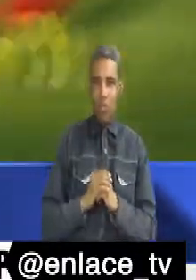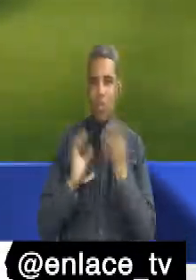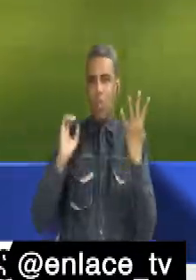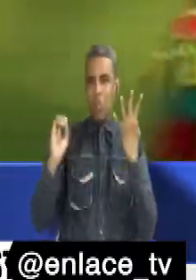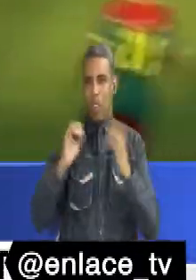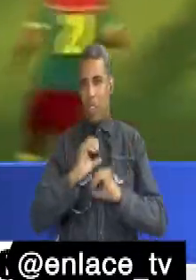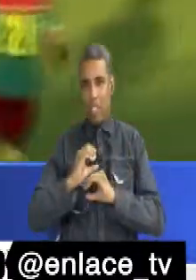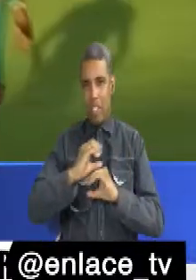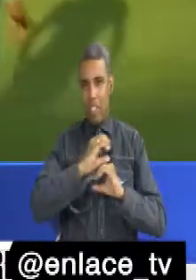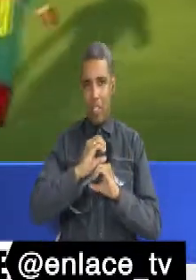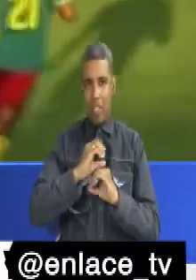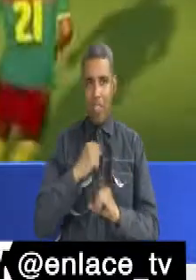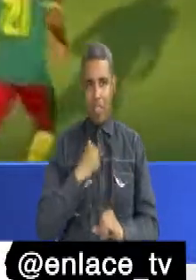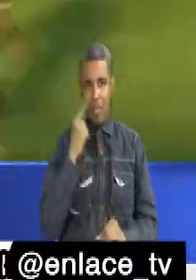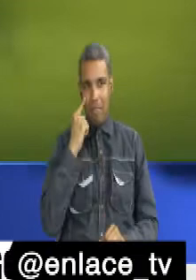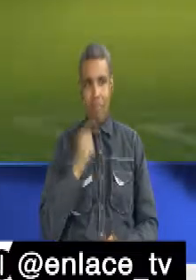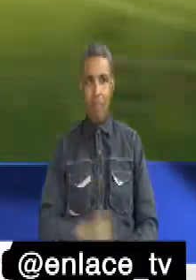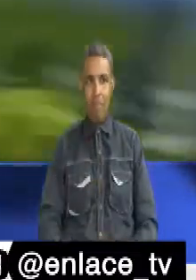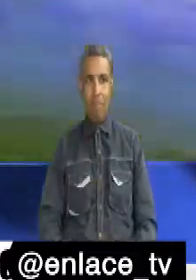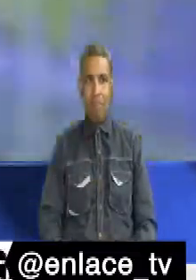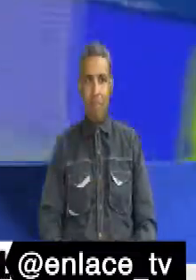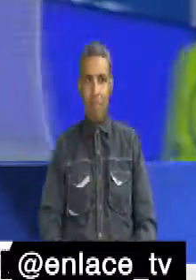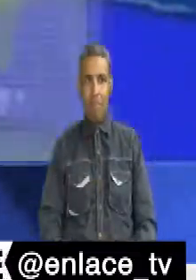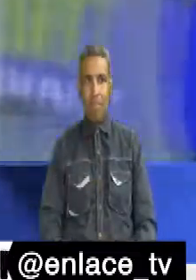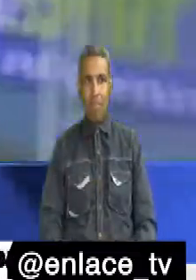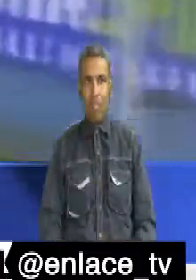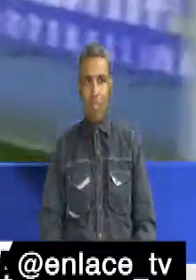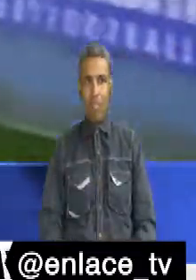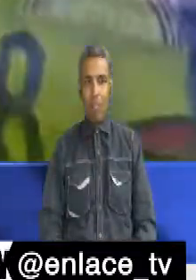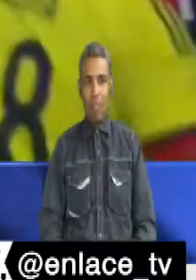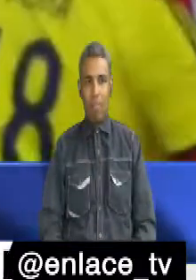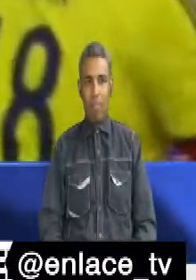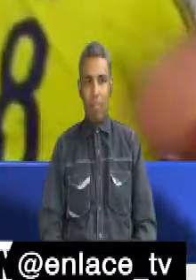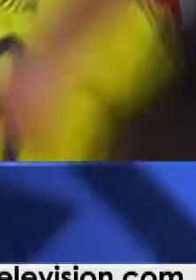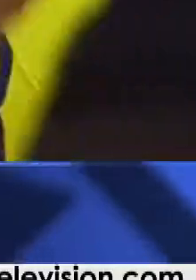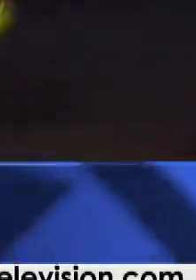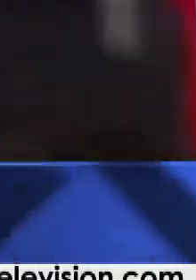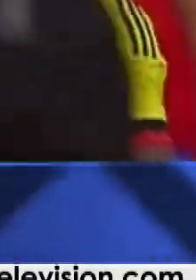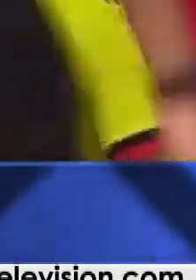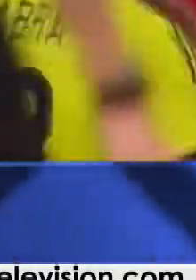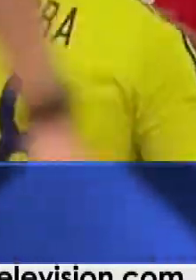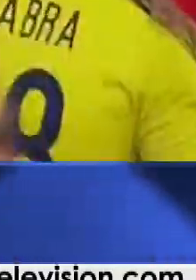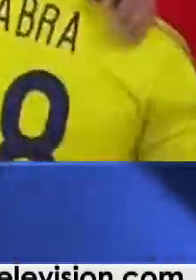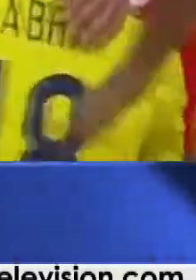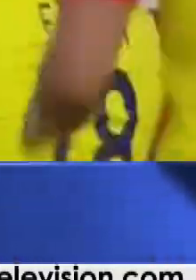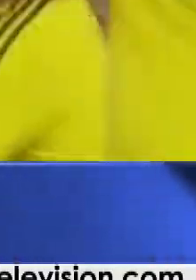de la selección Colombia frente a Camerún. Ya regresamos.